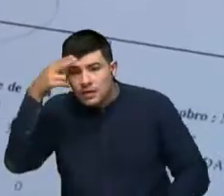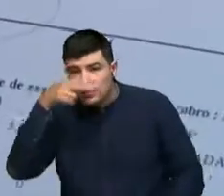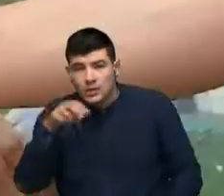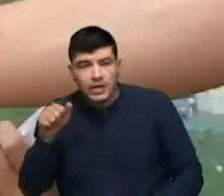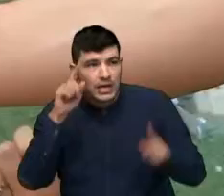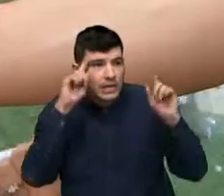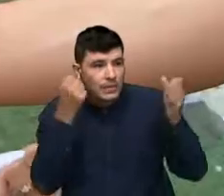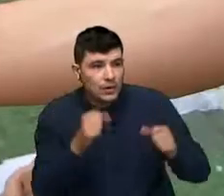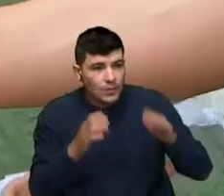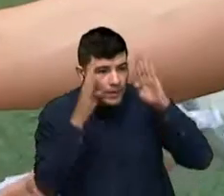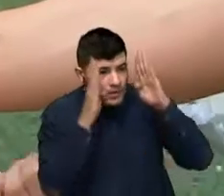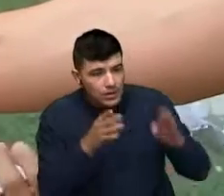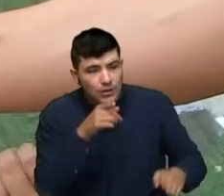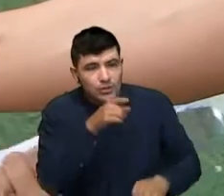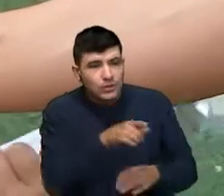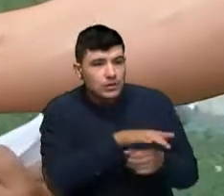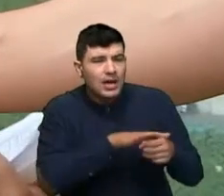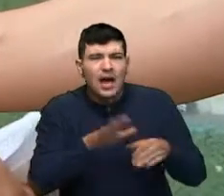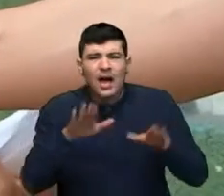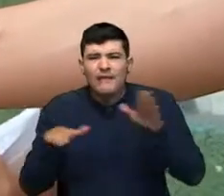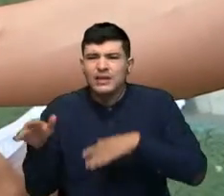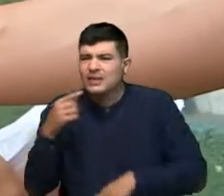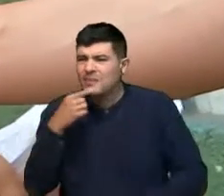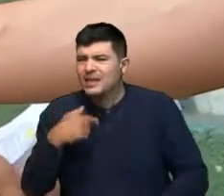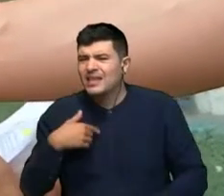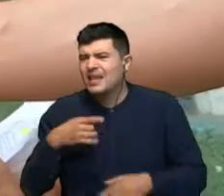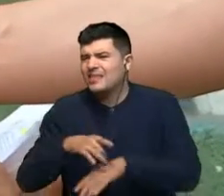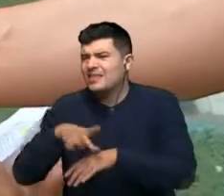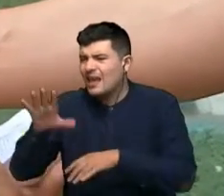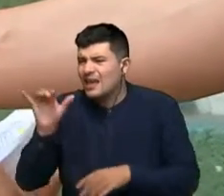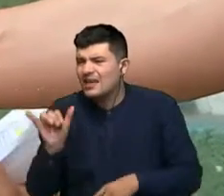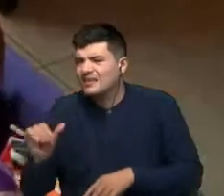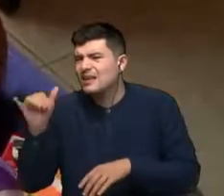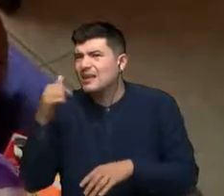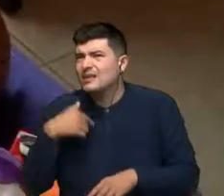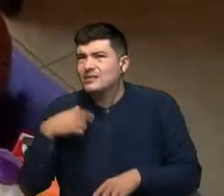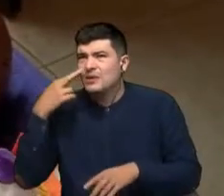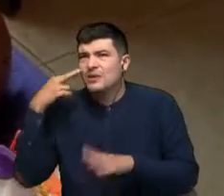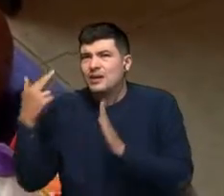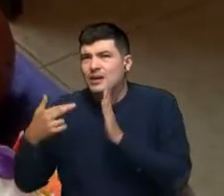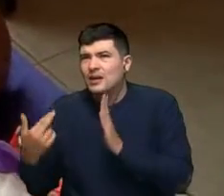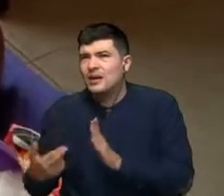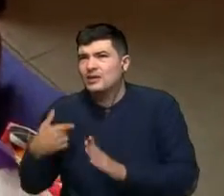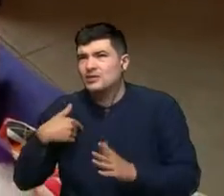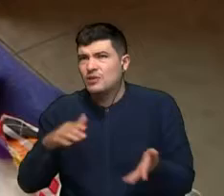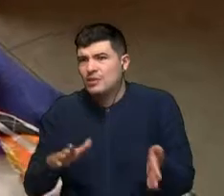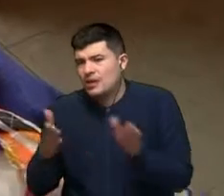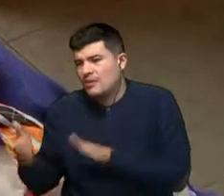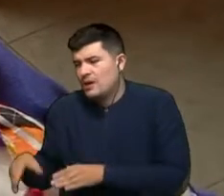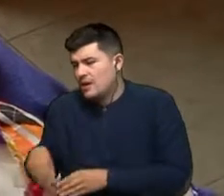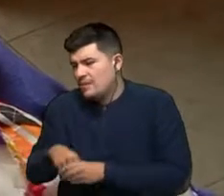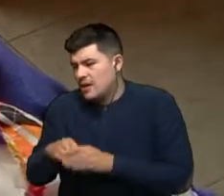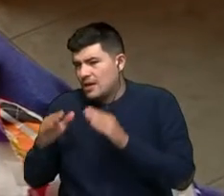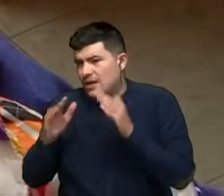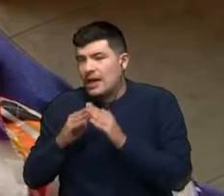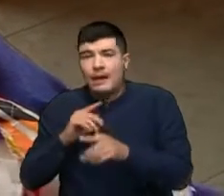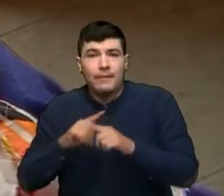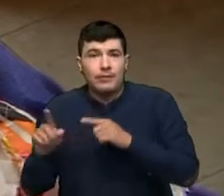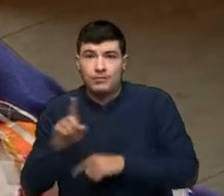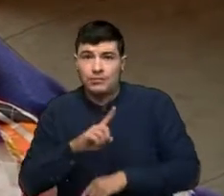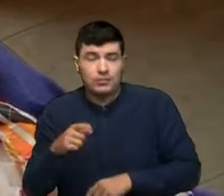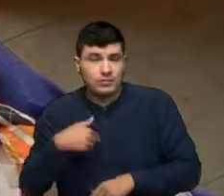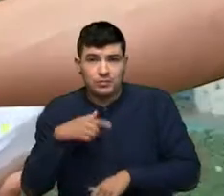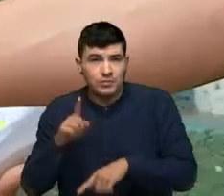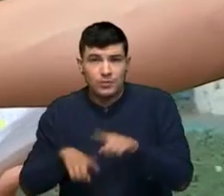su situación. Él a veces me dice que no, que deje eso así, que él mirará a ver si se muere en la casa o no. Pero ahí voy, porque igual